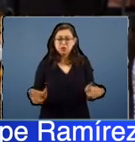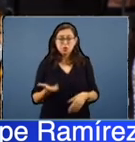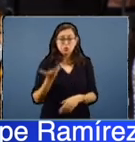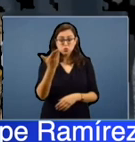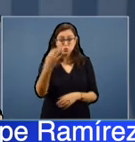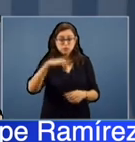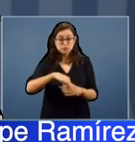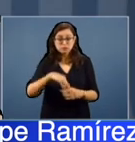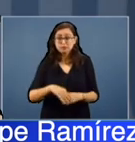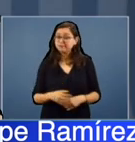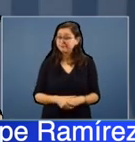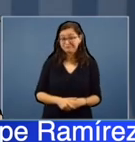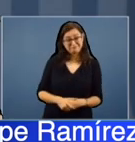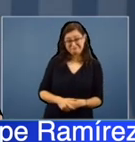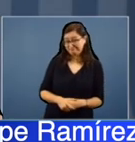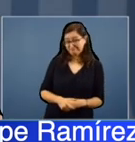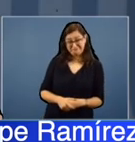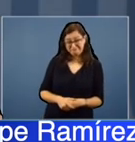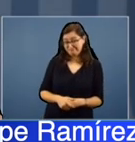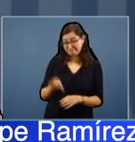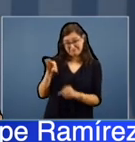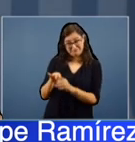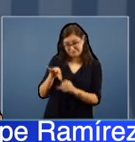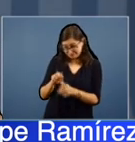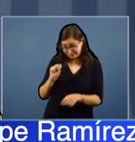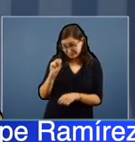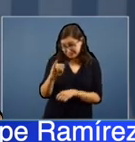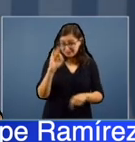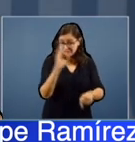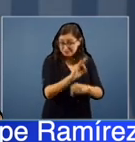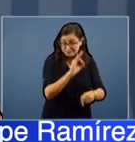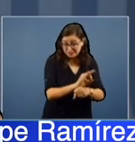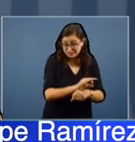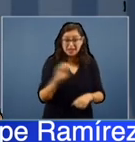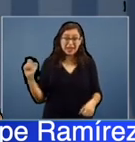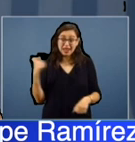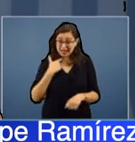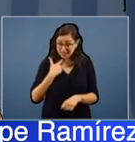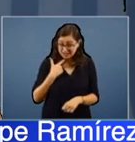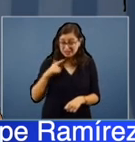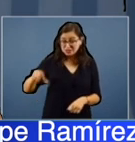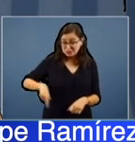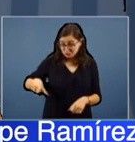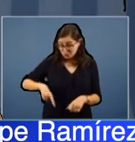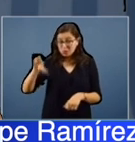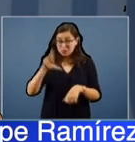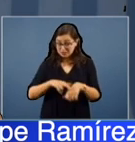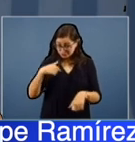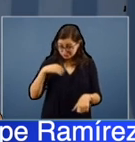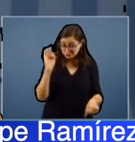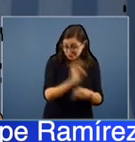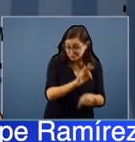investigación. No fue a favor del gobernador de Puebla, uh-huh, o del exgobernador de Puebla. Y hay una